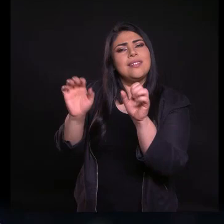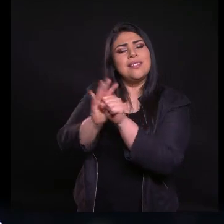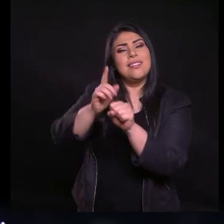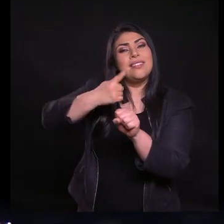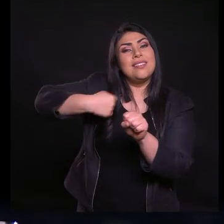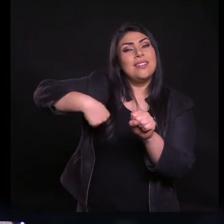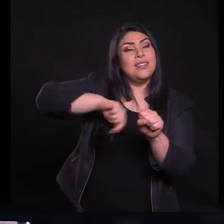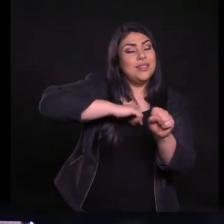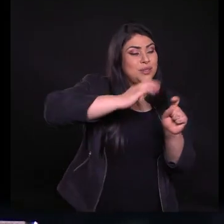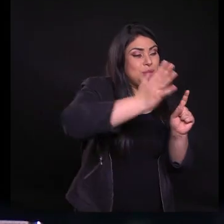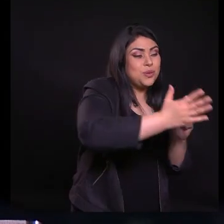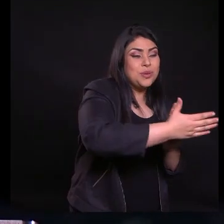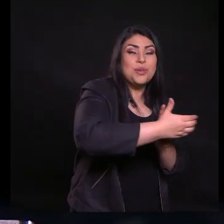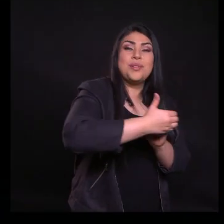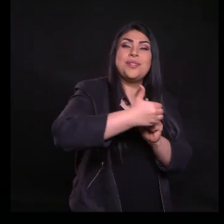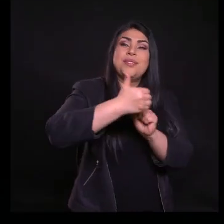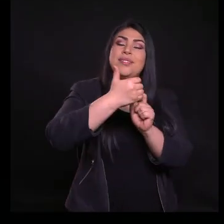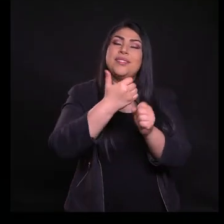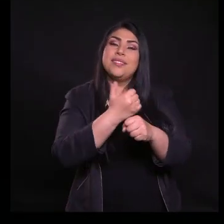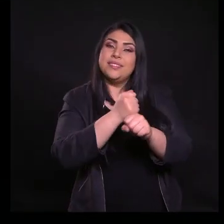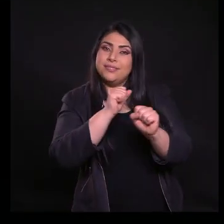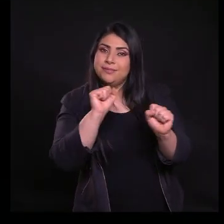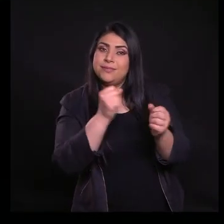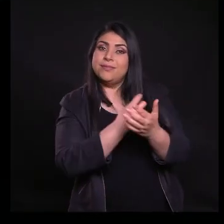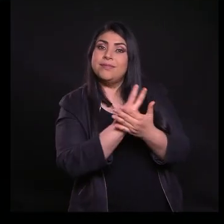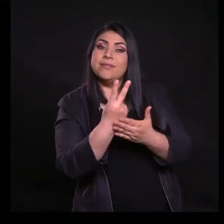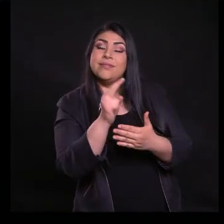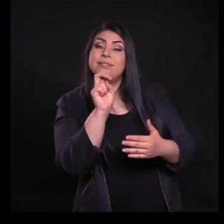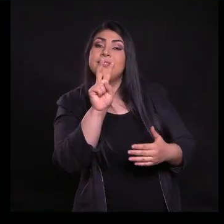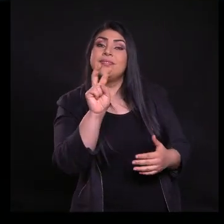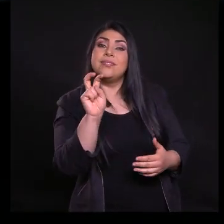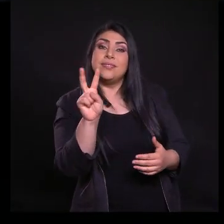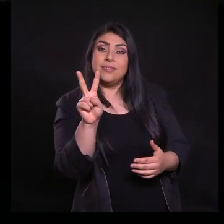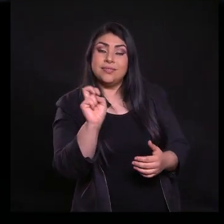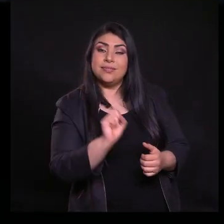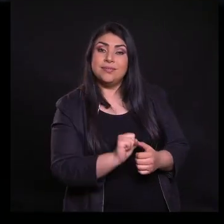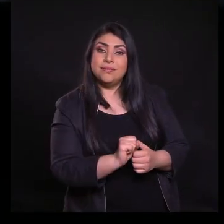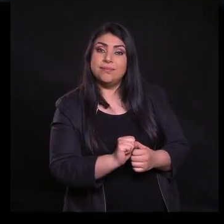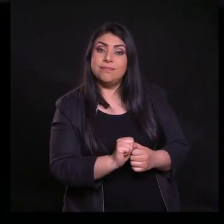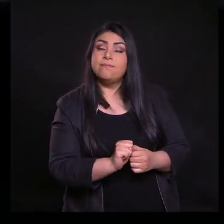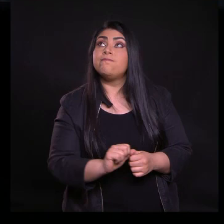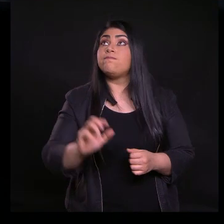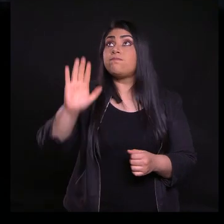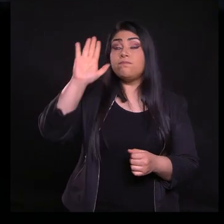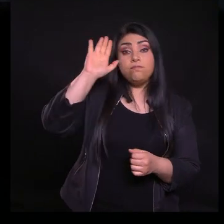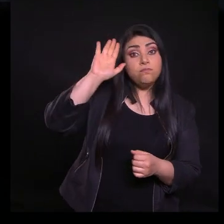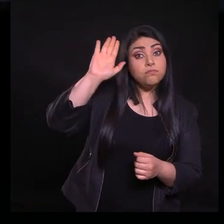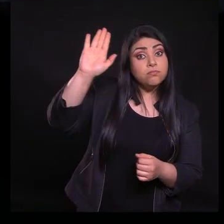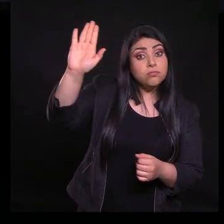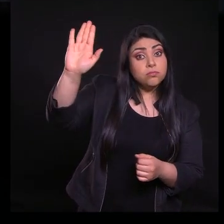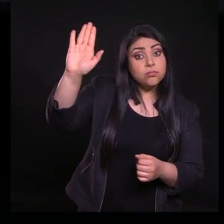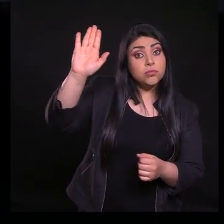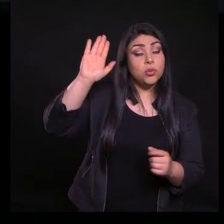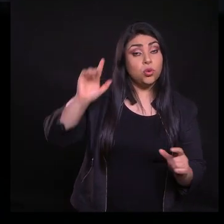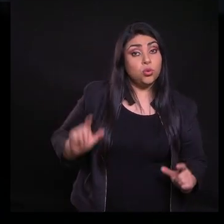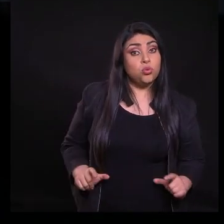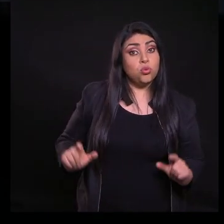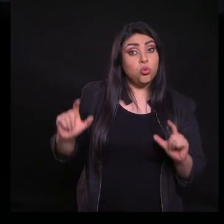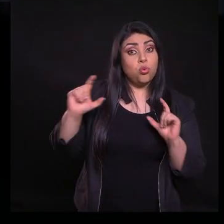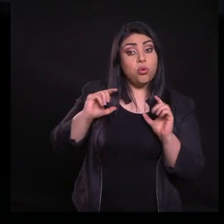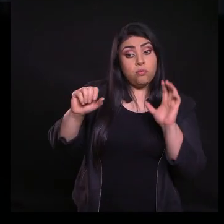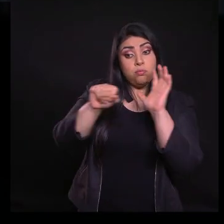y nos reconcilia verso 22 en su cuerpo de carne por medio de la muerte para